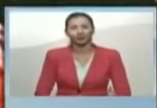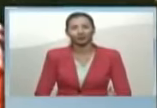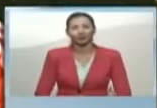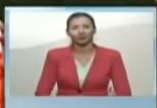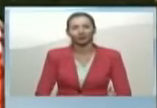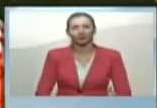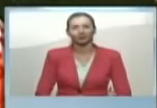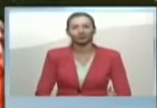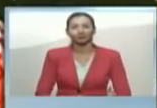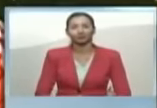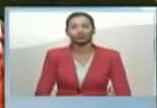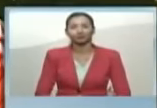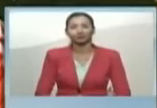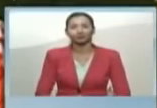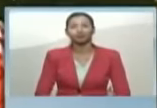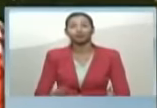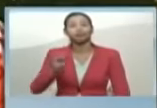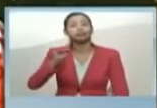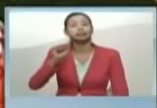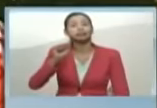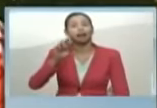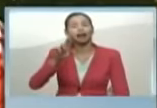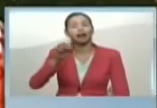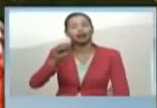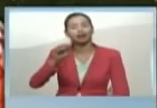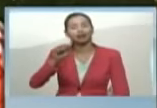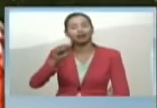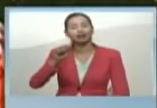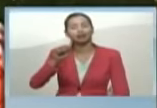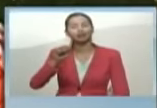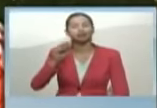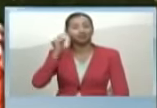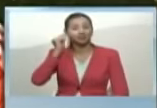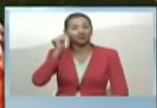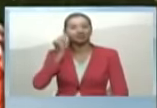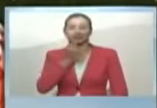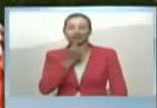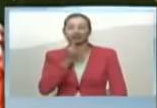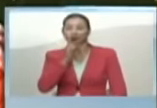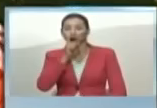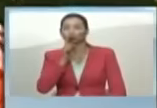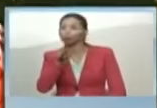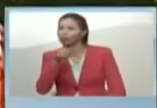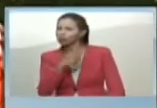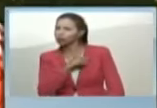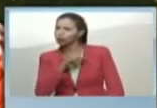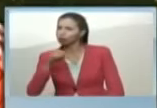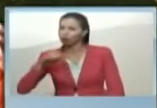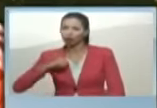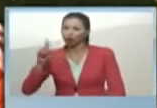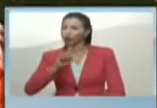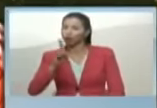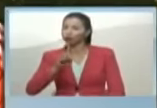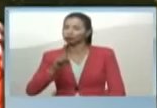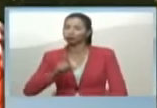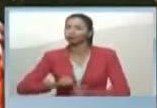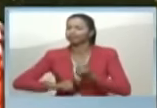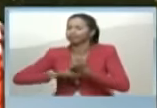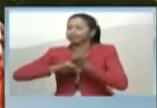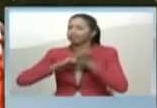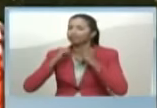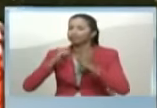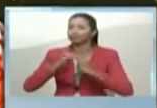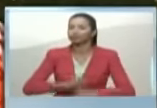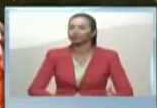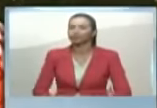¿Verdad? Sara Espinosa. Nicolás Maduro, usted no está solo, dice Sara. Full apoyo.